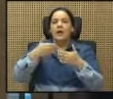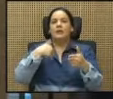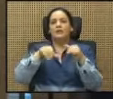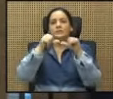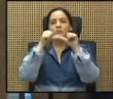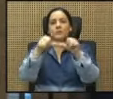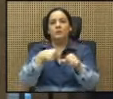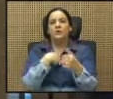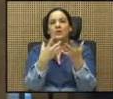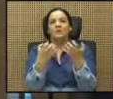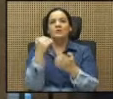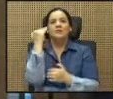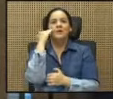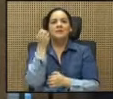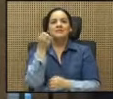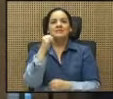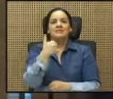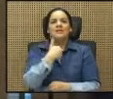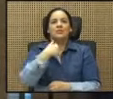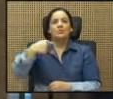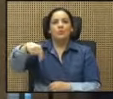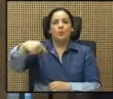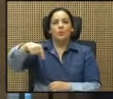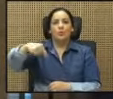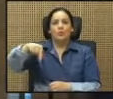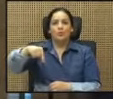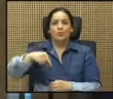quisiera saber si tenemos quórum.